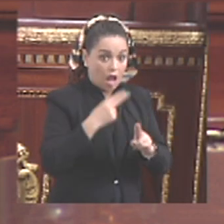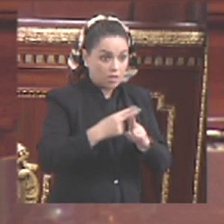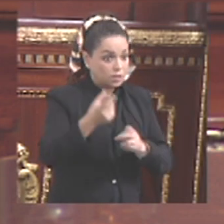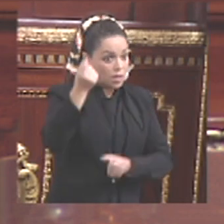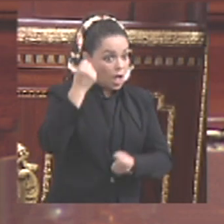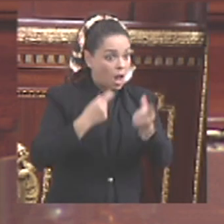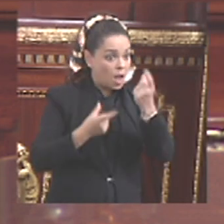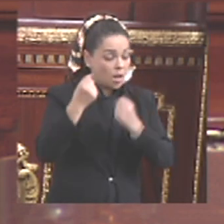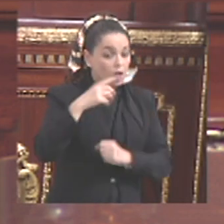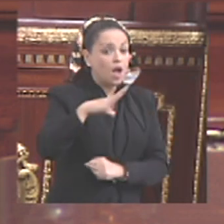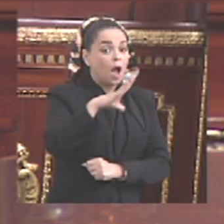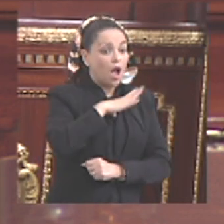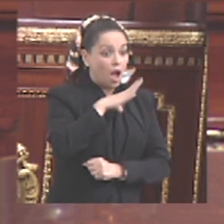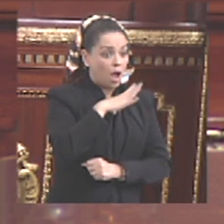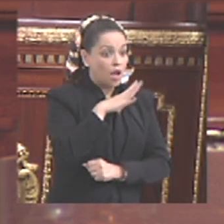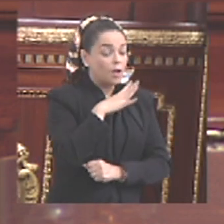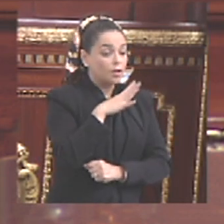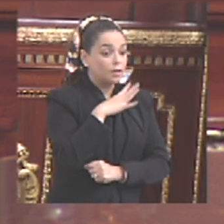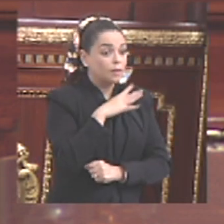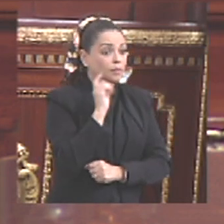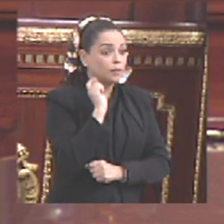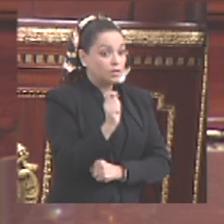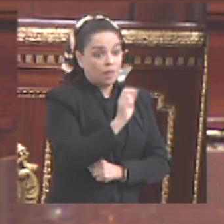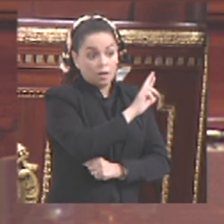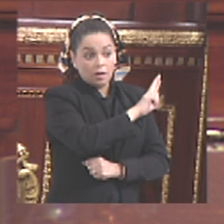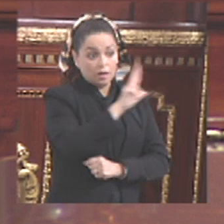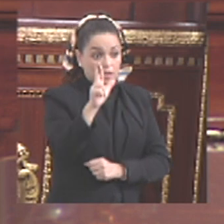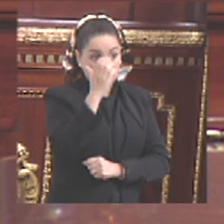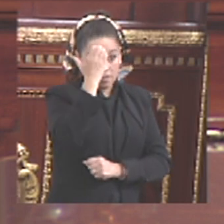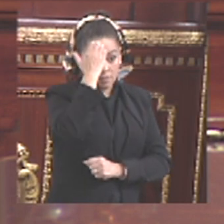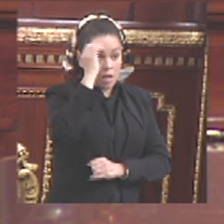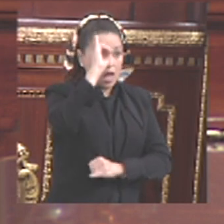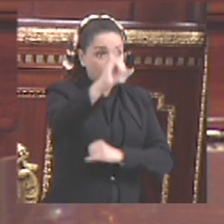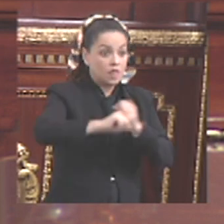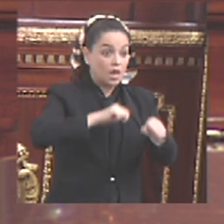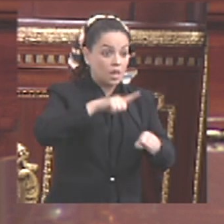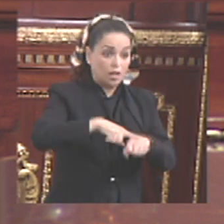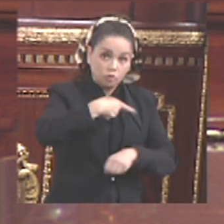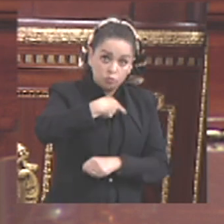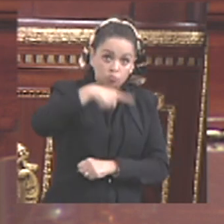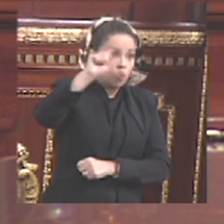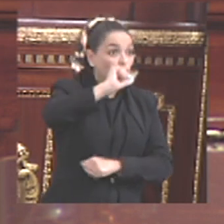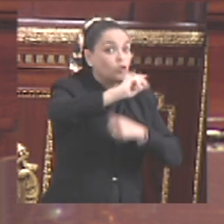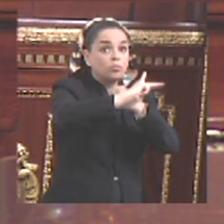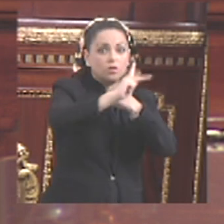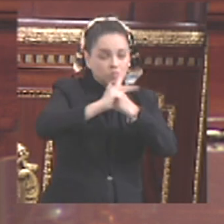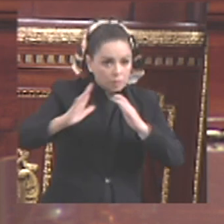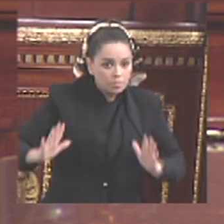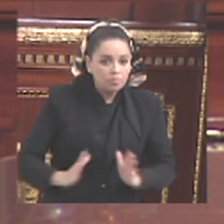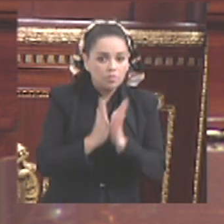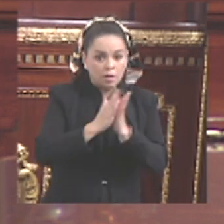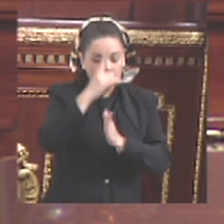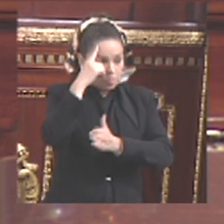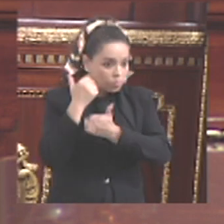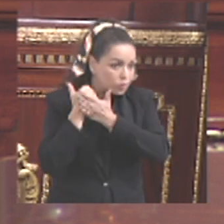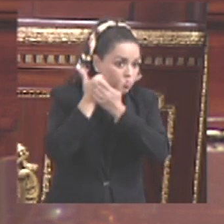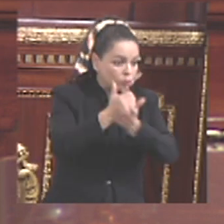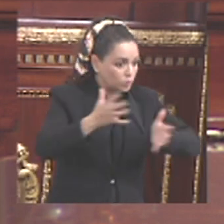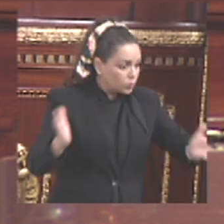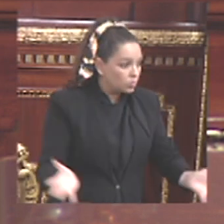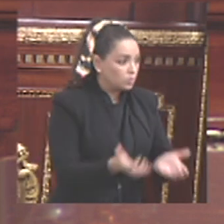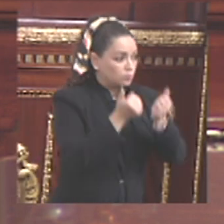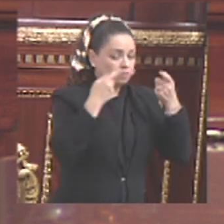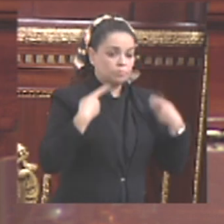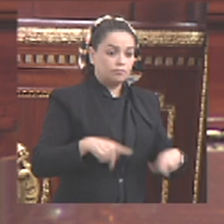con participación y reconocimiento internacional. Las tragedias nos han dejado